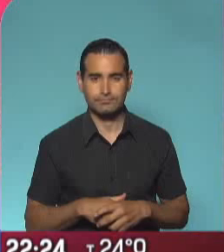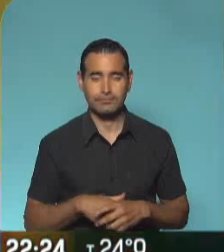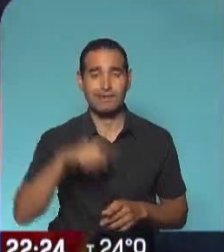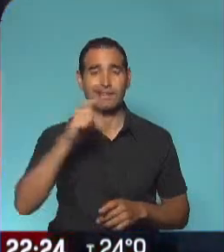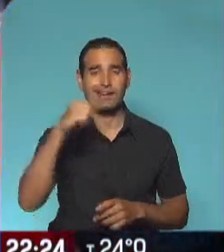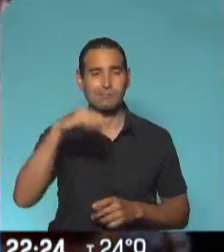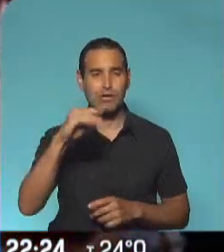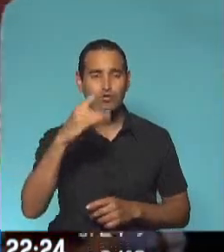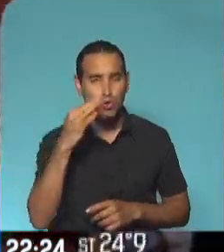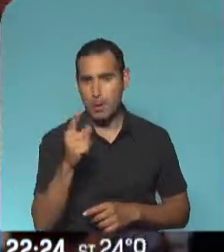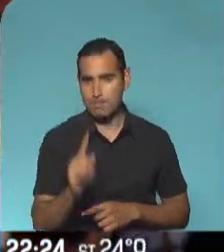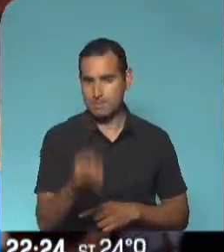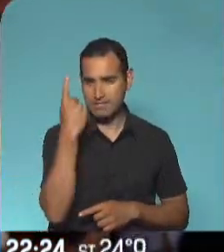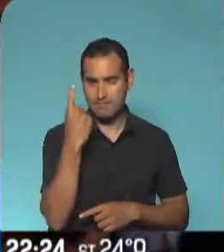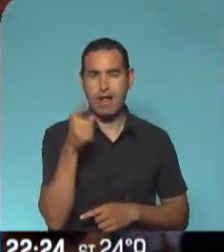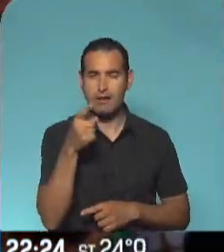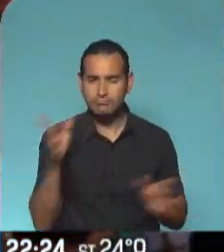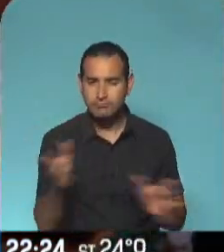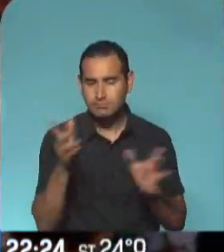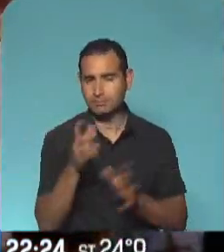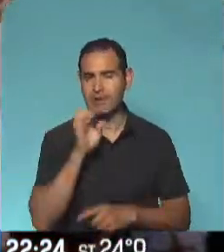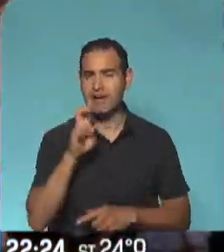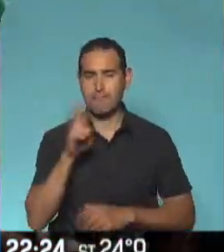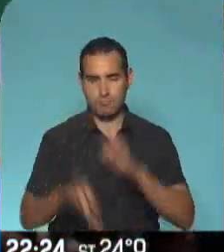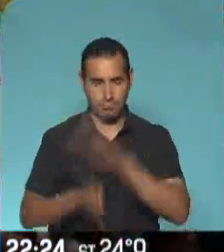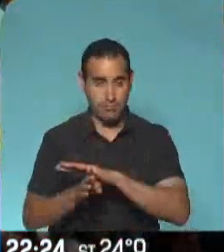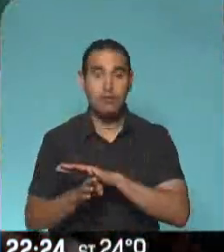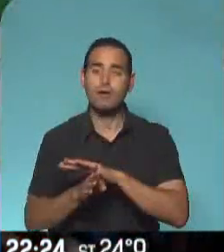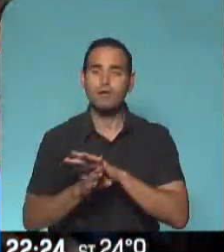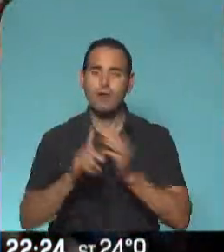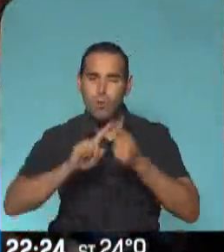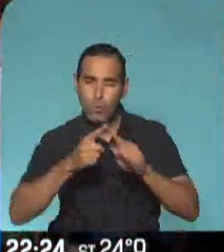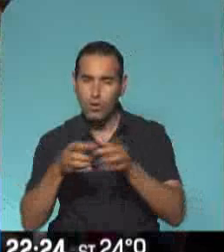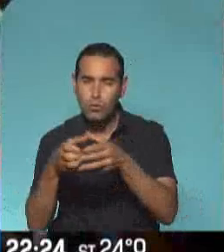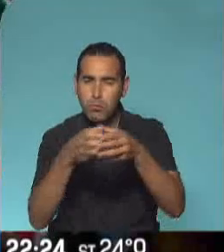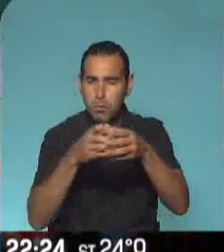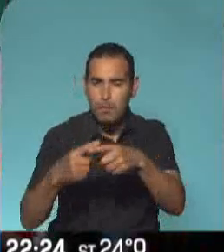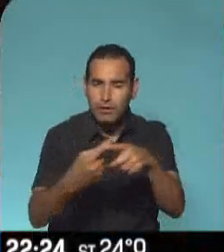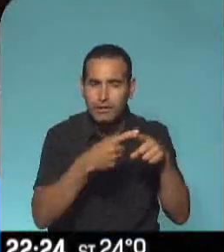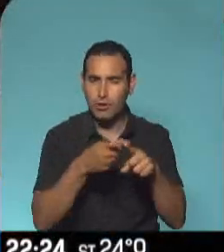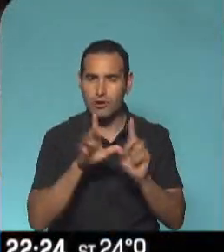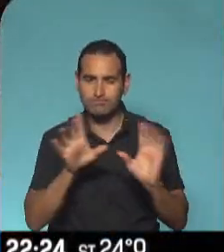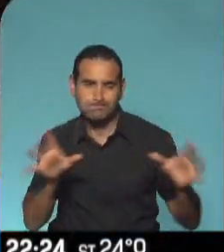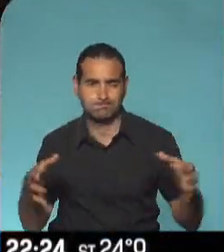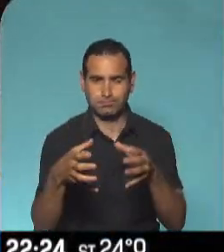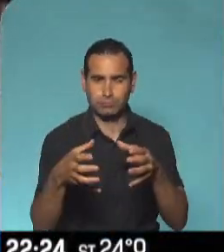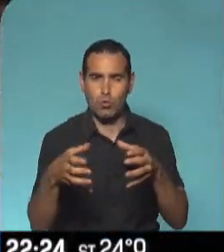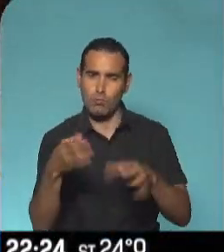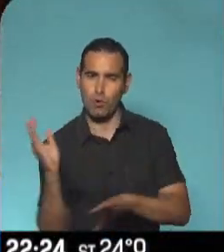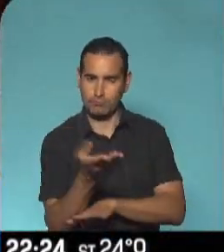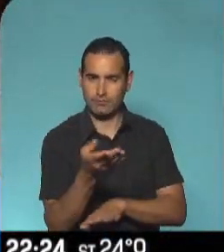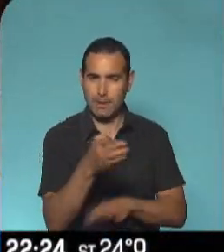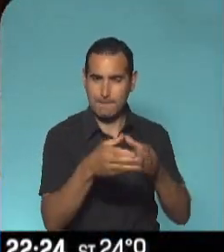Camacho, uno de los principales promotores de la salida del expresidente, acordó con varios partidos la formación de un bloque de unidad para enfrentar al